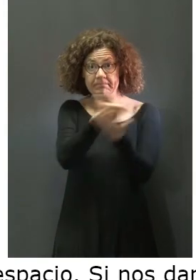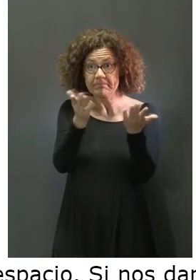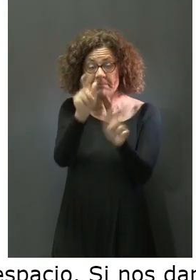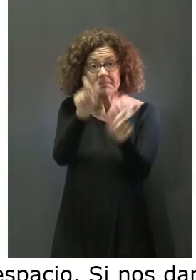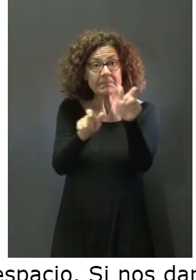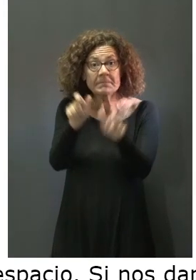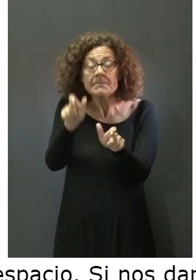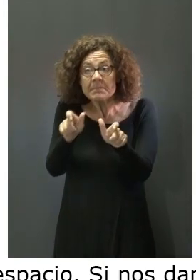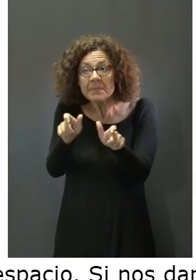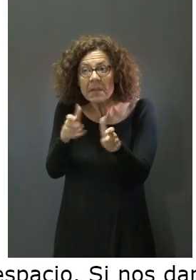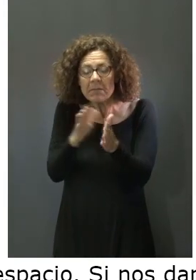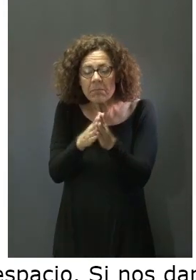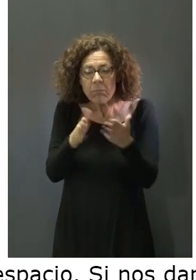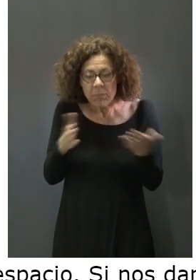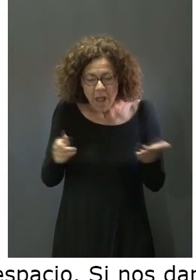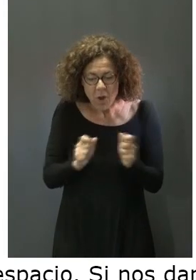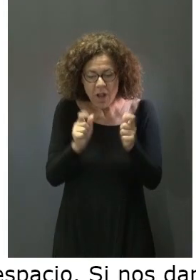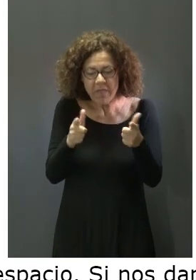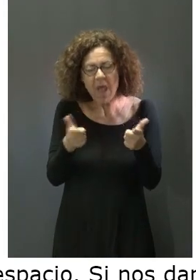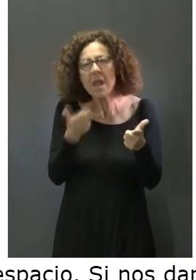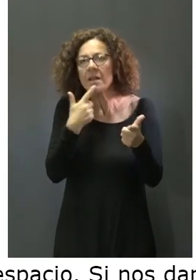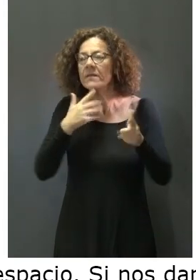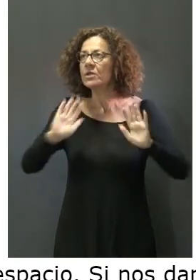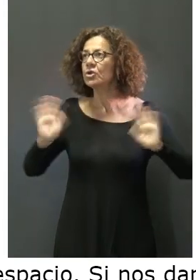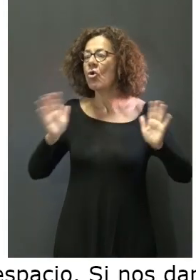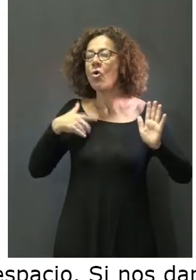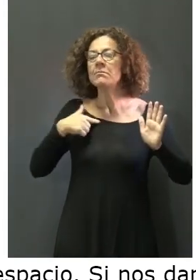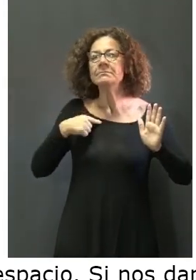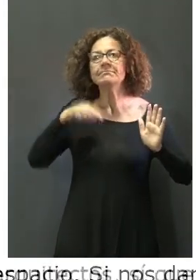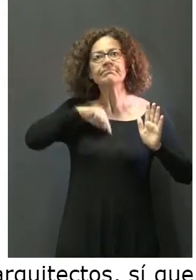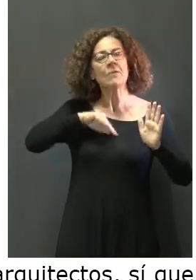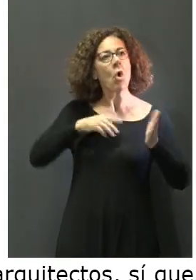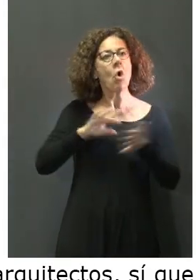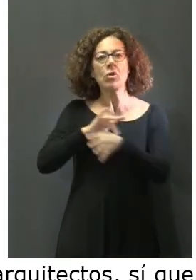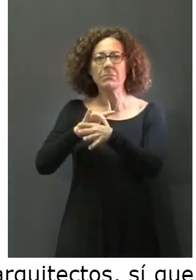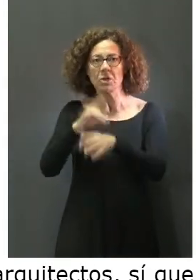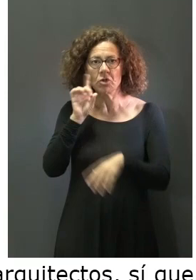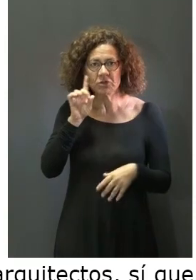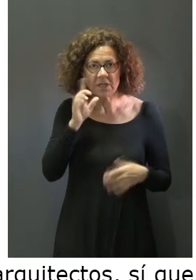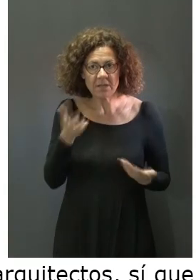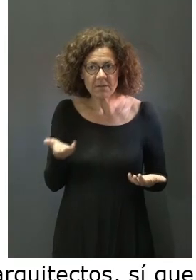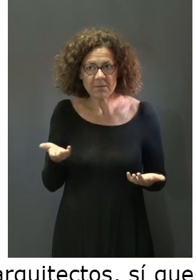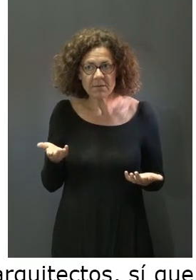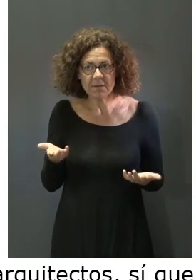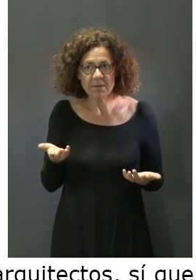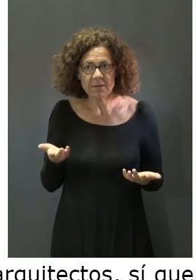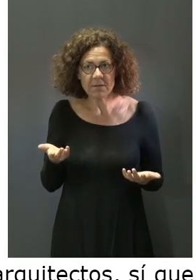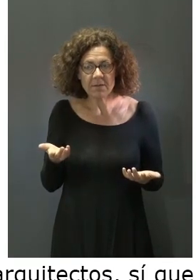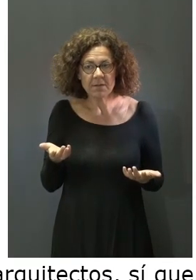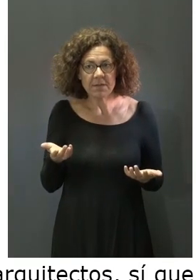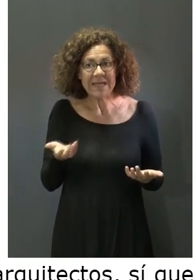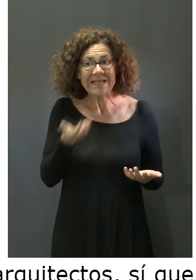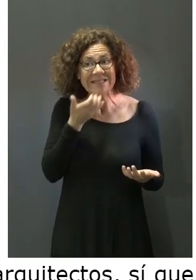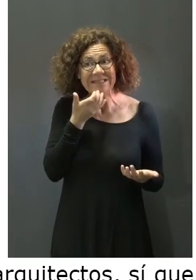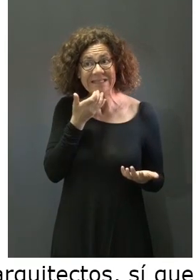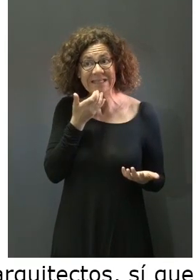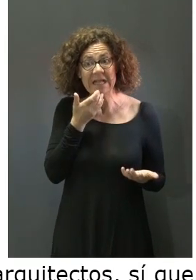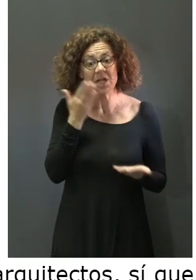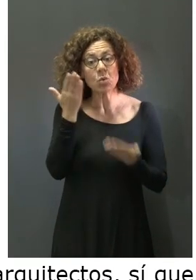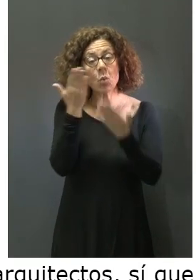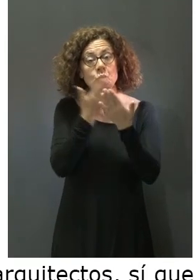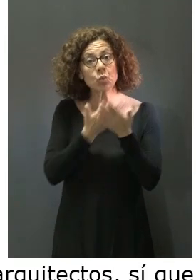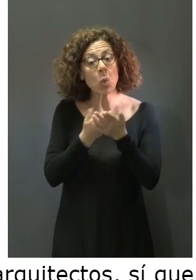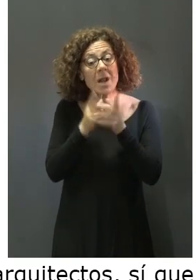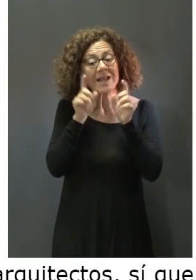personas pues, que vean un plano y dicen, es que yo no tengo sentido de la orientación. Claro, pues si se enseñase en las